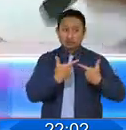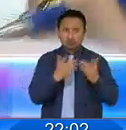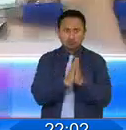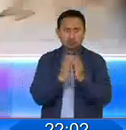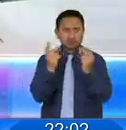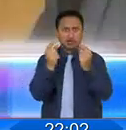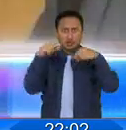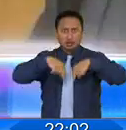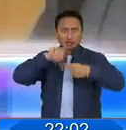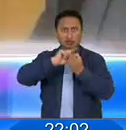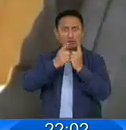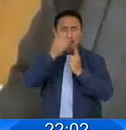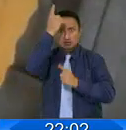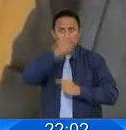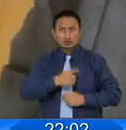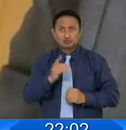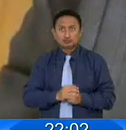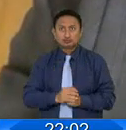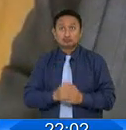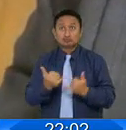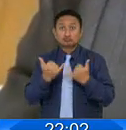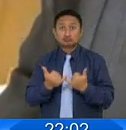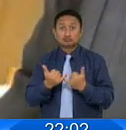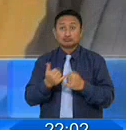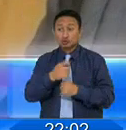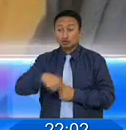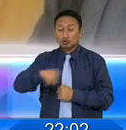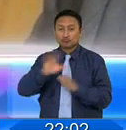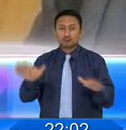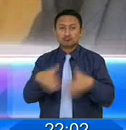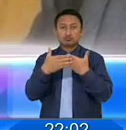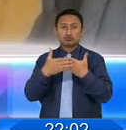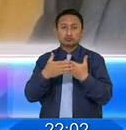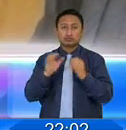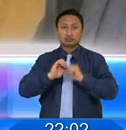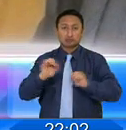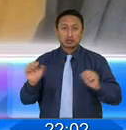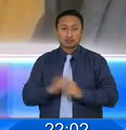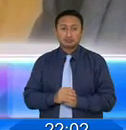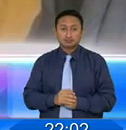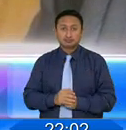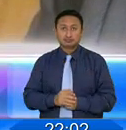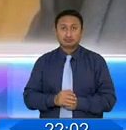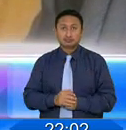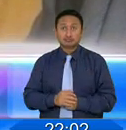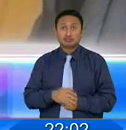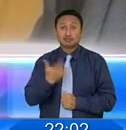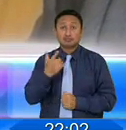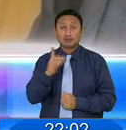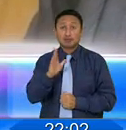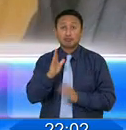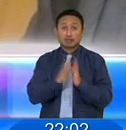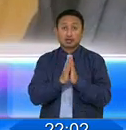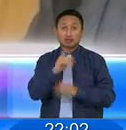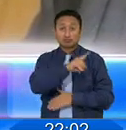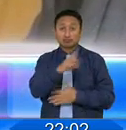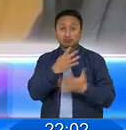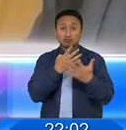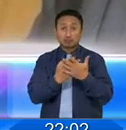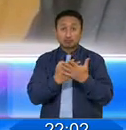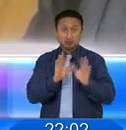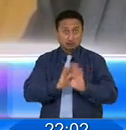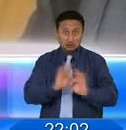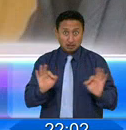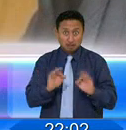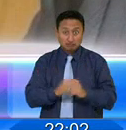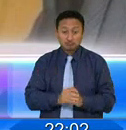al fallo. El caso queda cerrado para los Isaías en el momento en que estén revocados los autos de prisión, en que esté